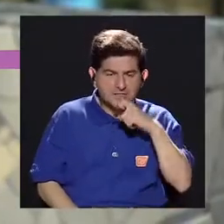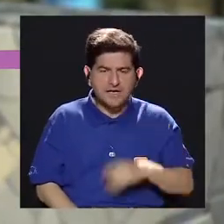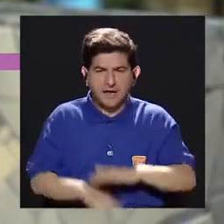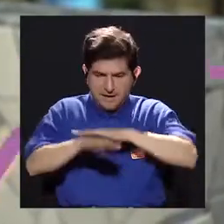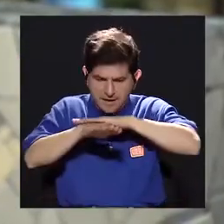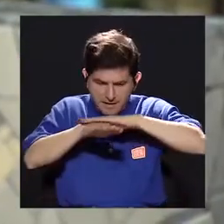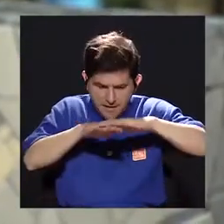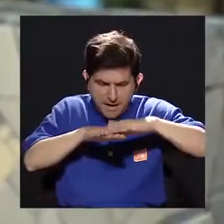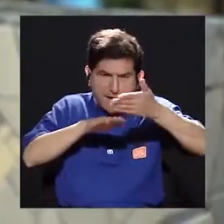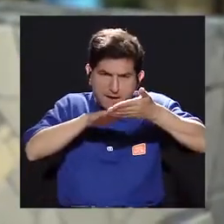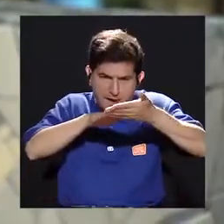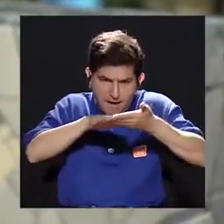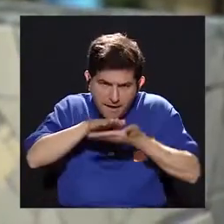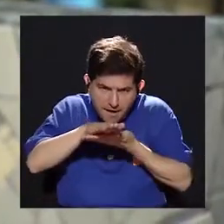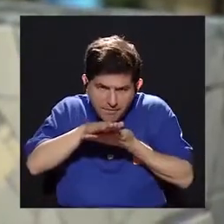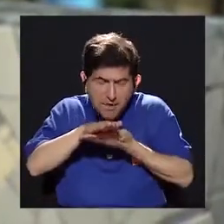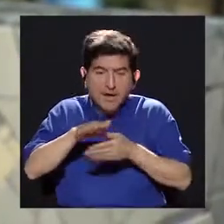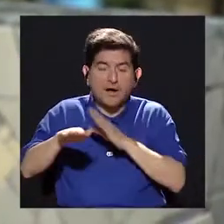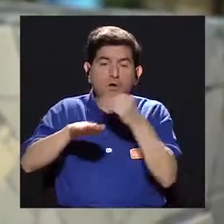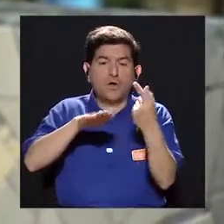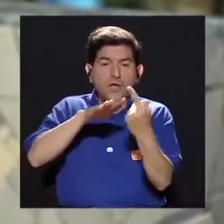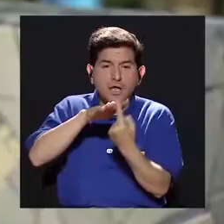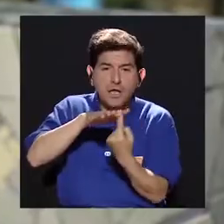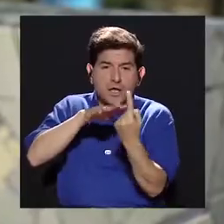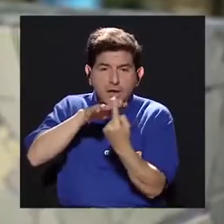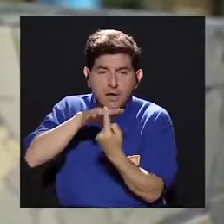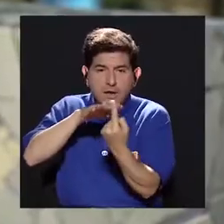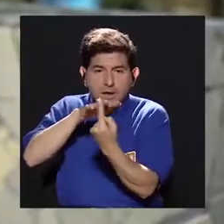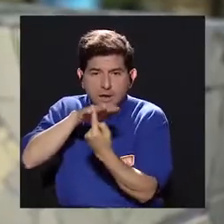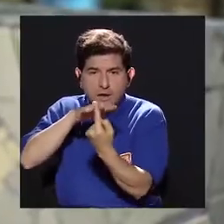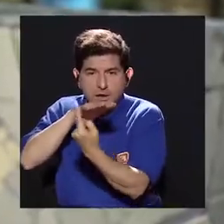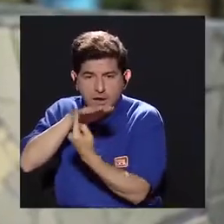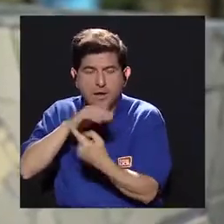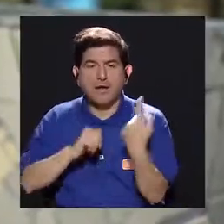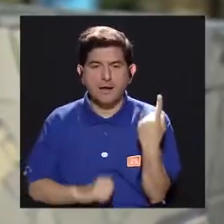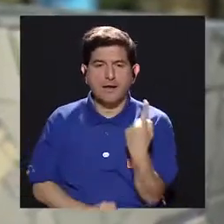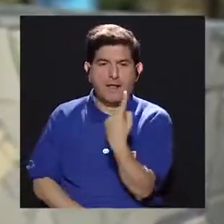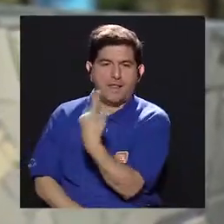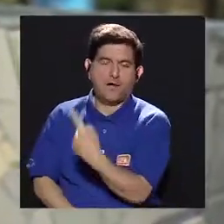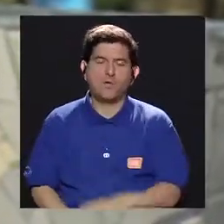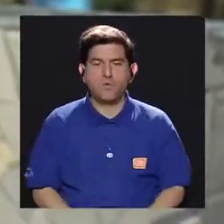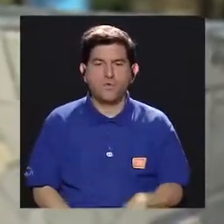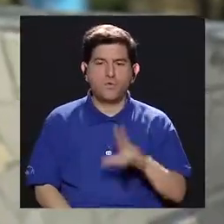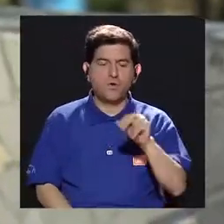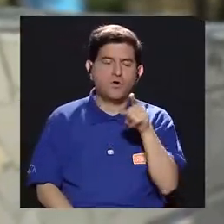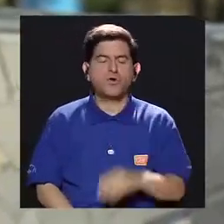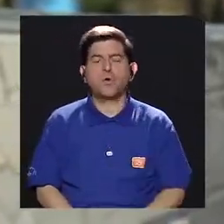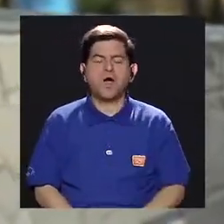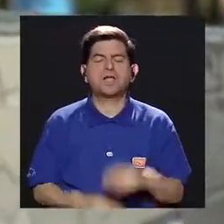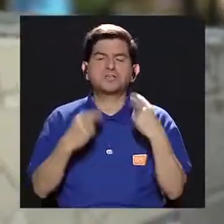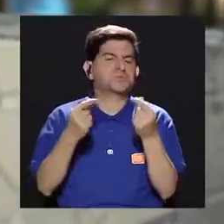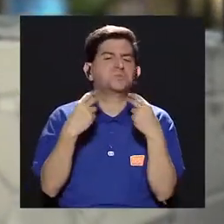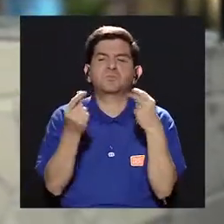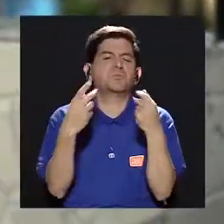encima, por debajo y entre los dedos, dedo por dedo. No es, me paso un